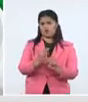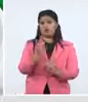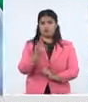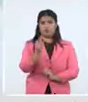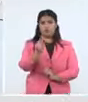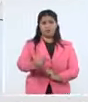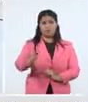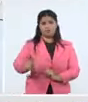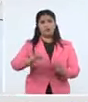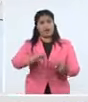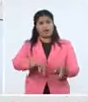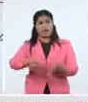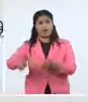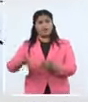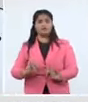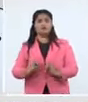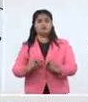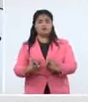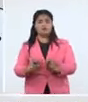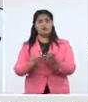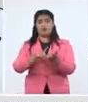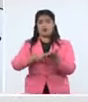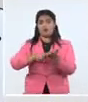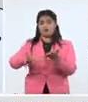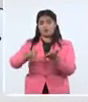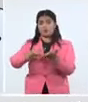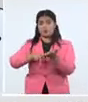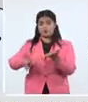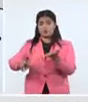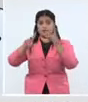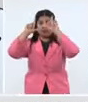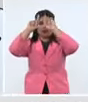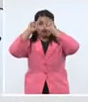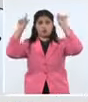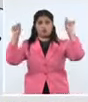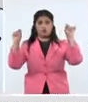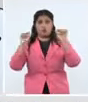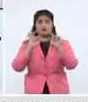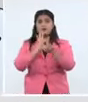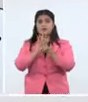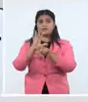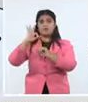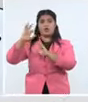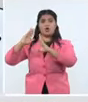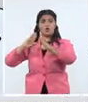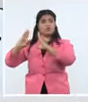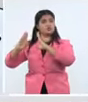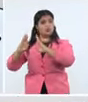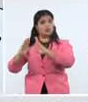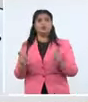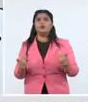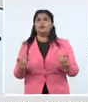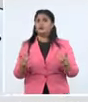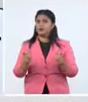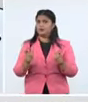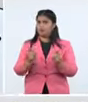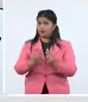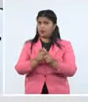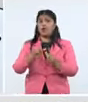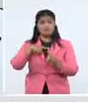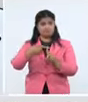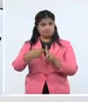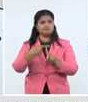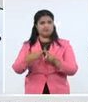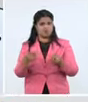territorios, vamos a ver el comportamiento. Ahí, Occidente mostrando una reducción importante en todos